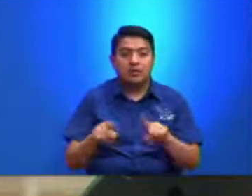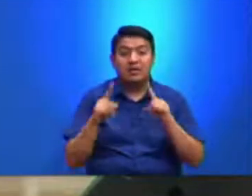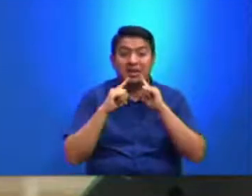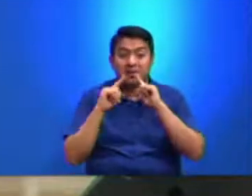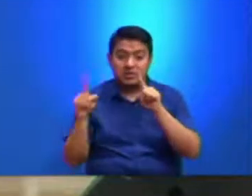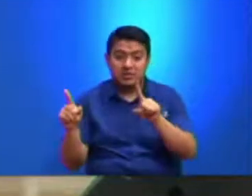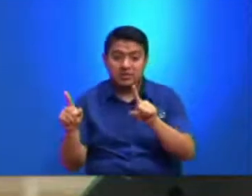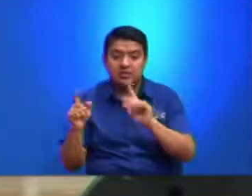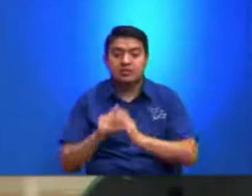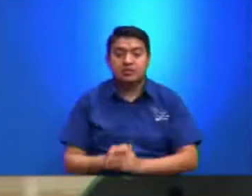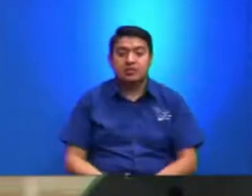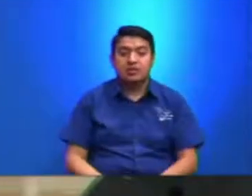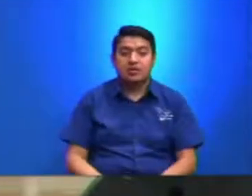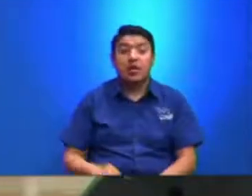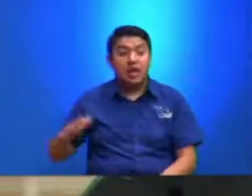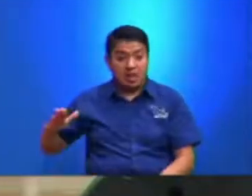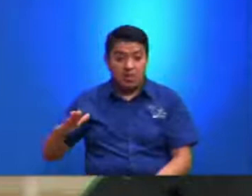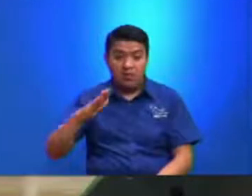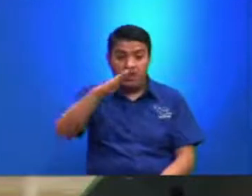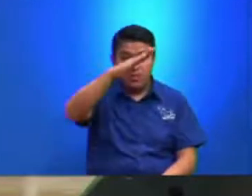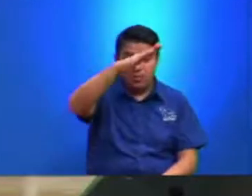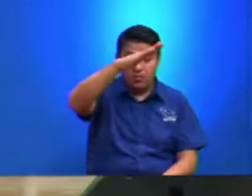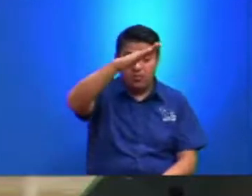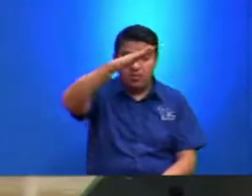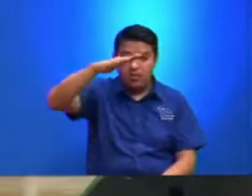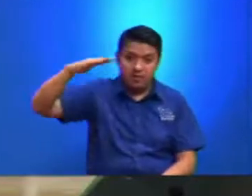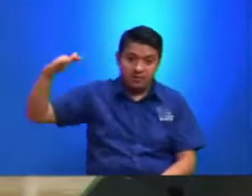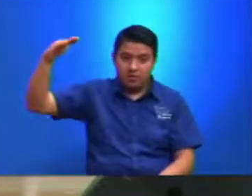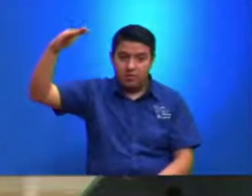él se desplomó.